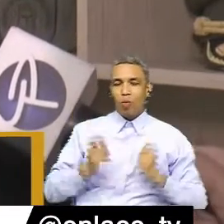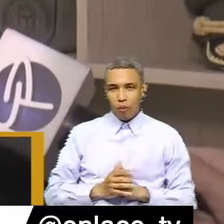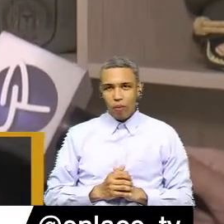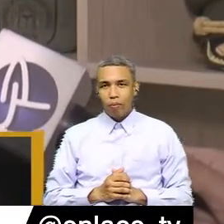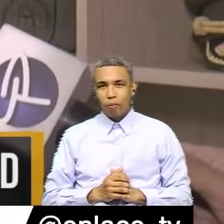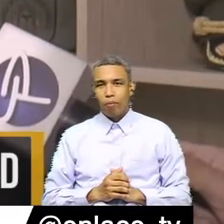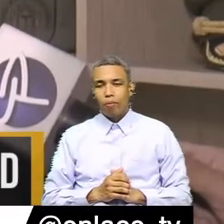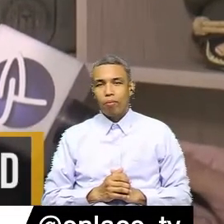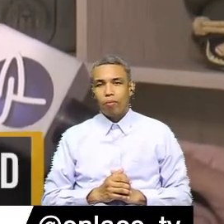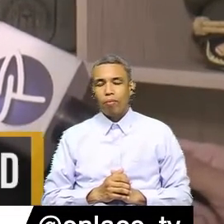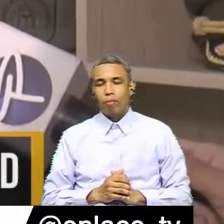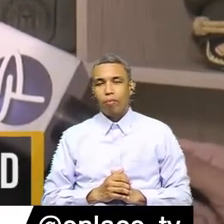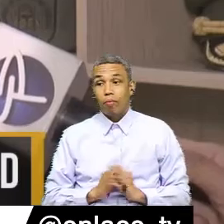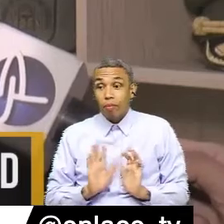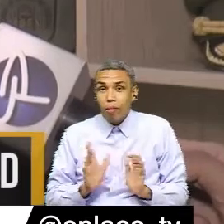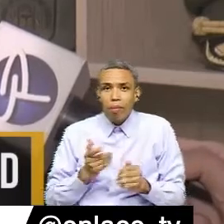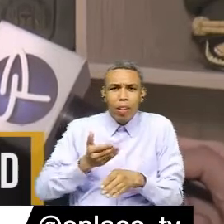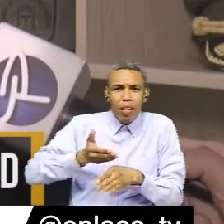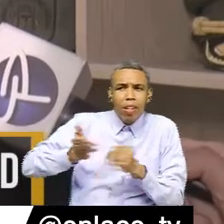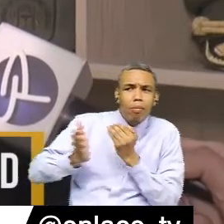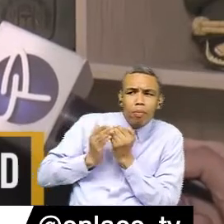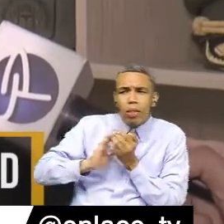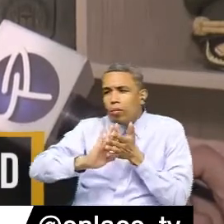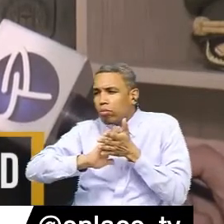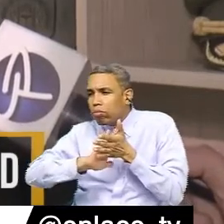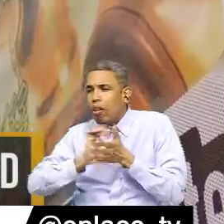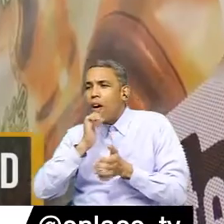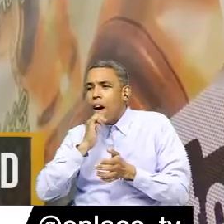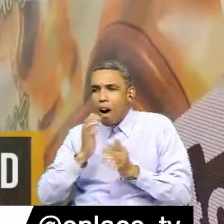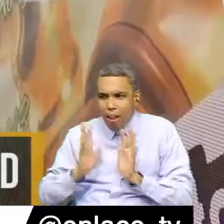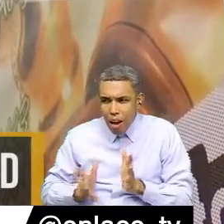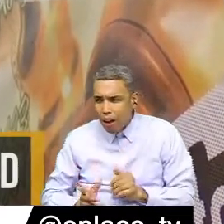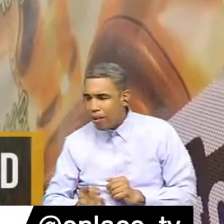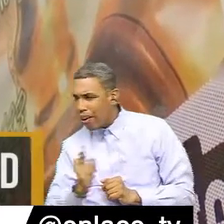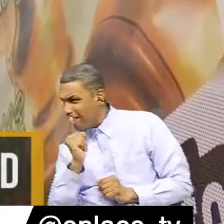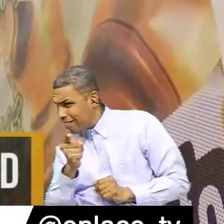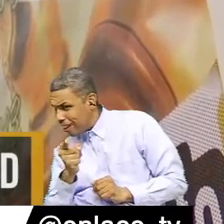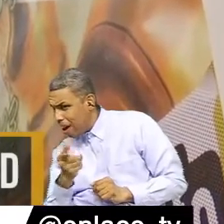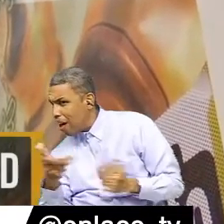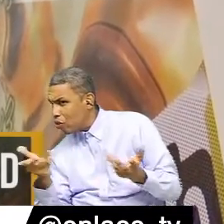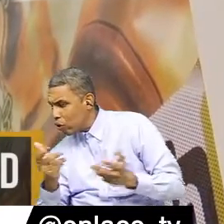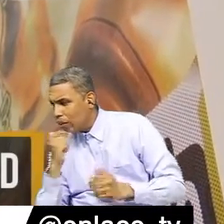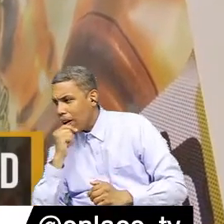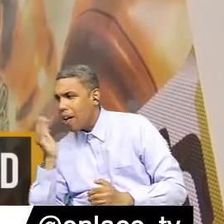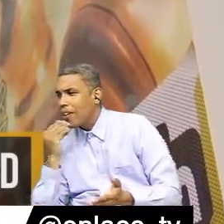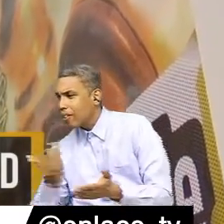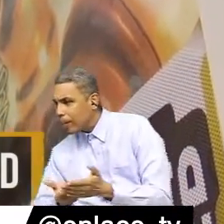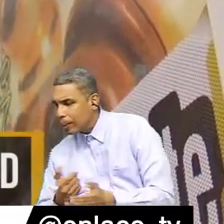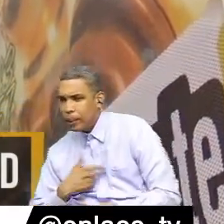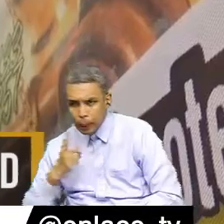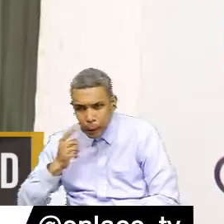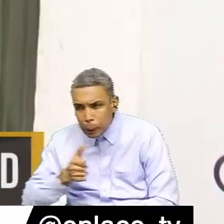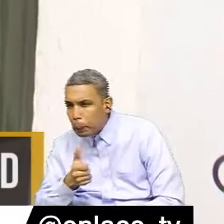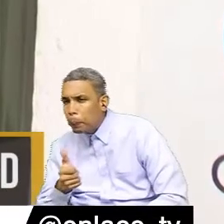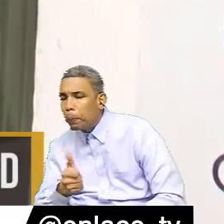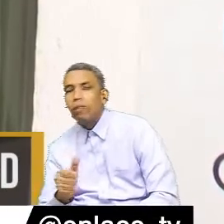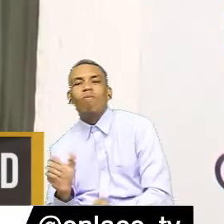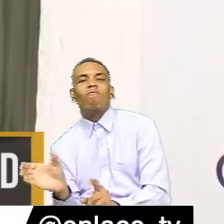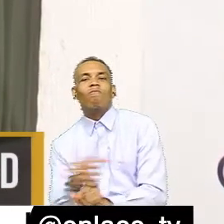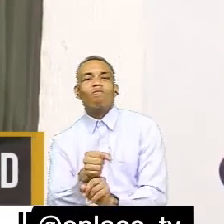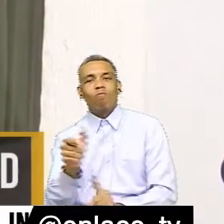información que se llegó a él y pues estamos trabajando es con quienes estaba suplantando el tema del hurto mediante la modalidad de delitos el mayor alejandro